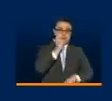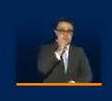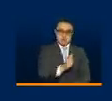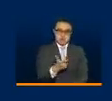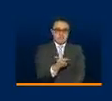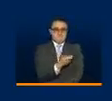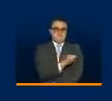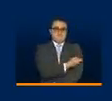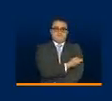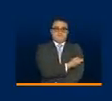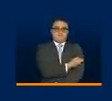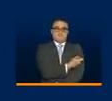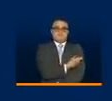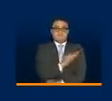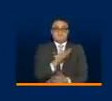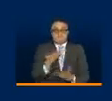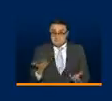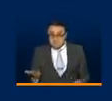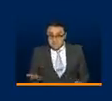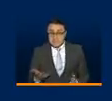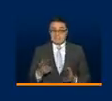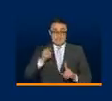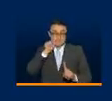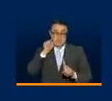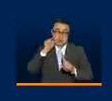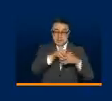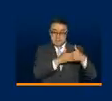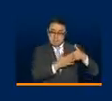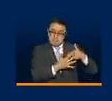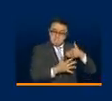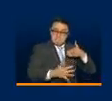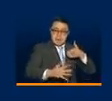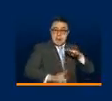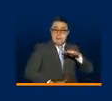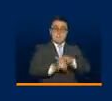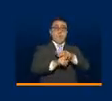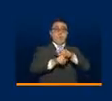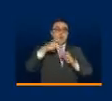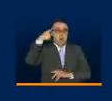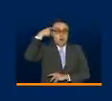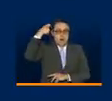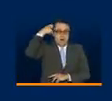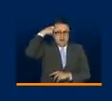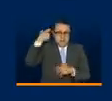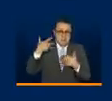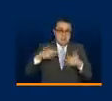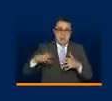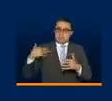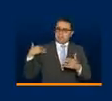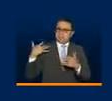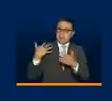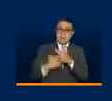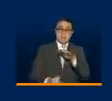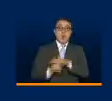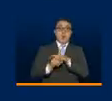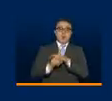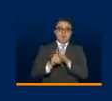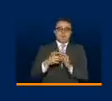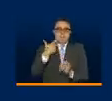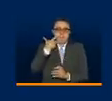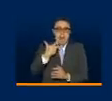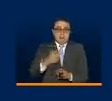lo que a todas luces es el reto más importante de salud pública en la historia de nuestro país. Lo escuchamos, doctor Jarbas, y